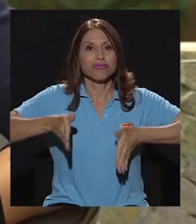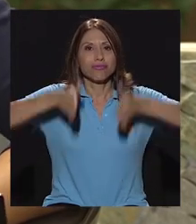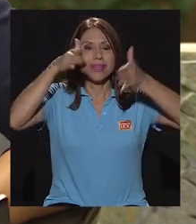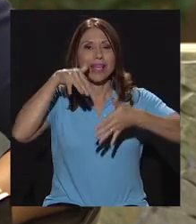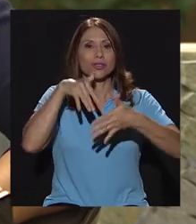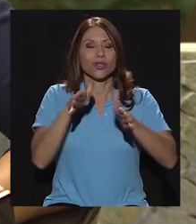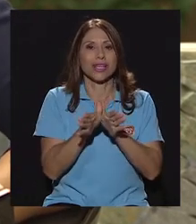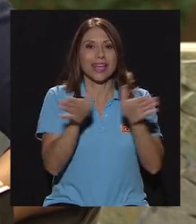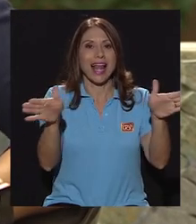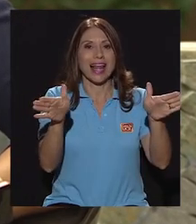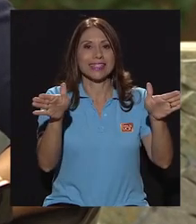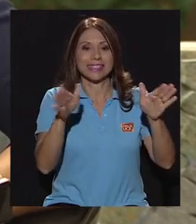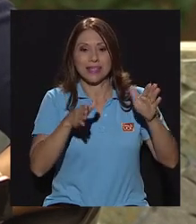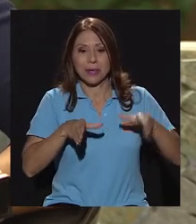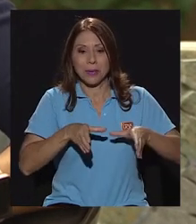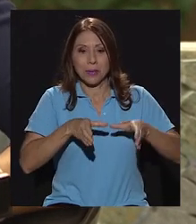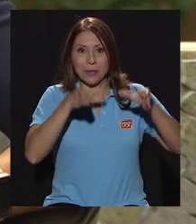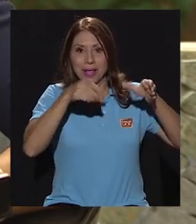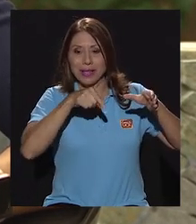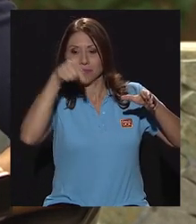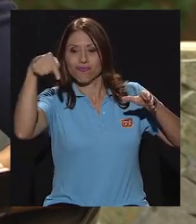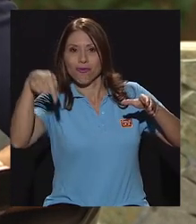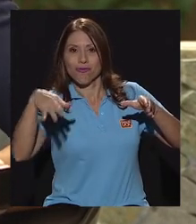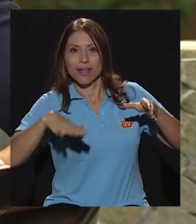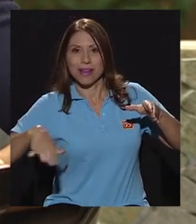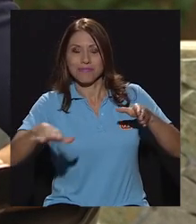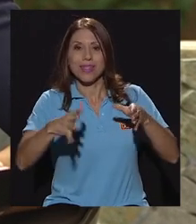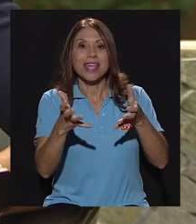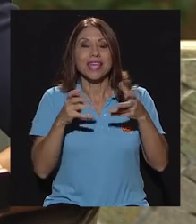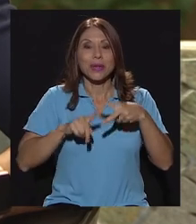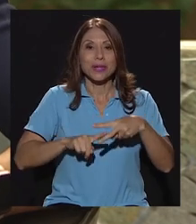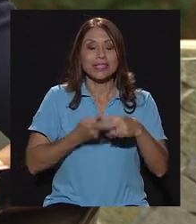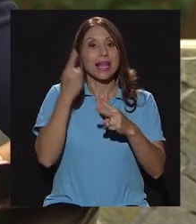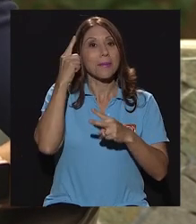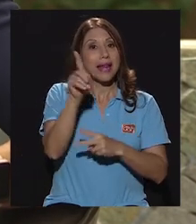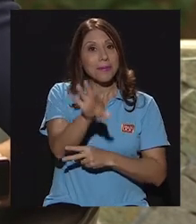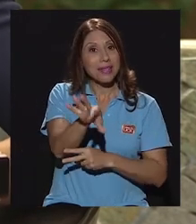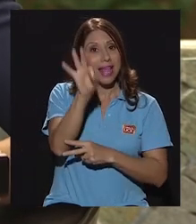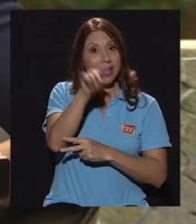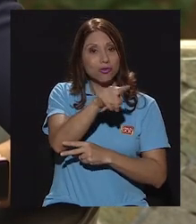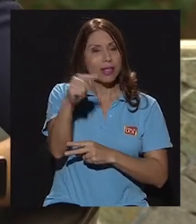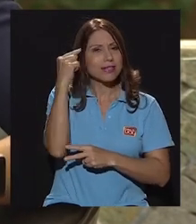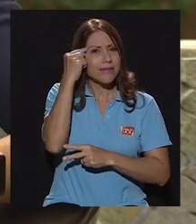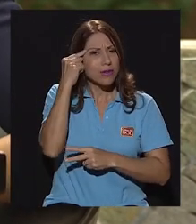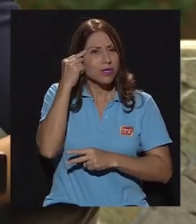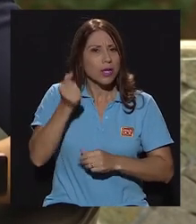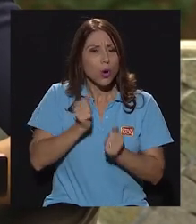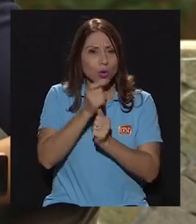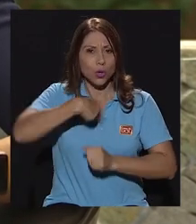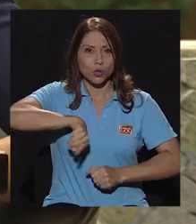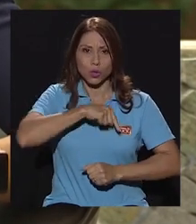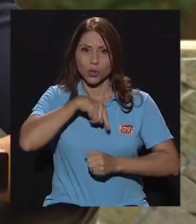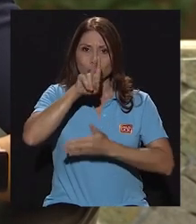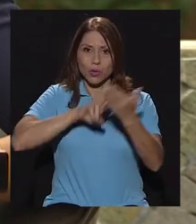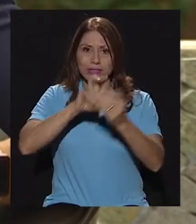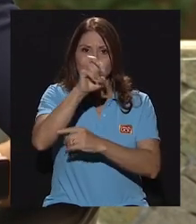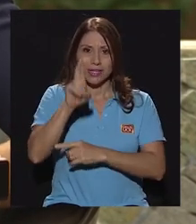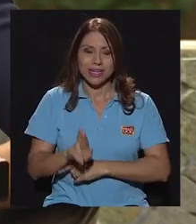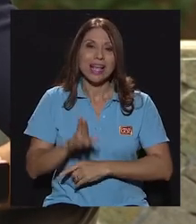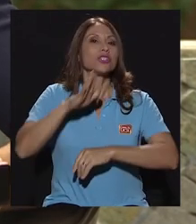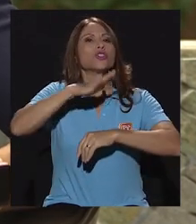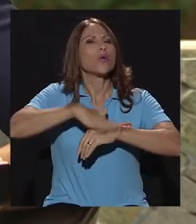Generales. Quiero aprovechar que es el inicio de nuestro programa para invitarle a reflexionar junto con nosotros en la Universidad de Costa